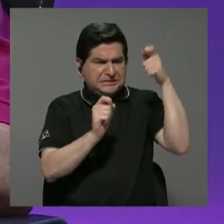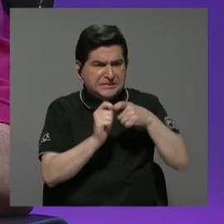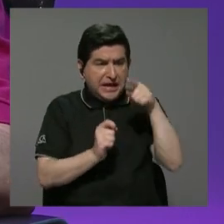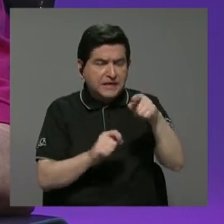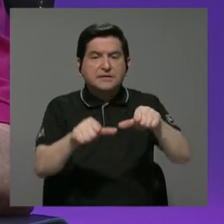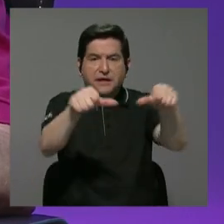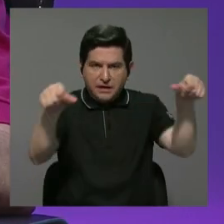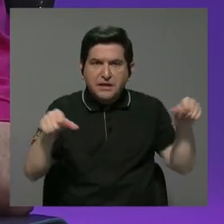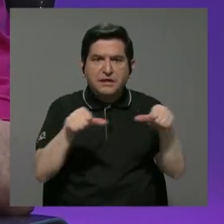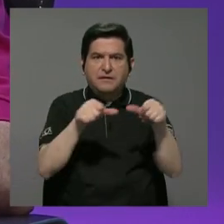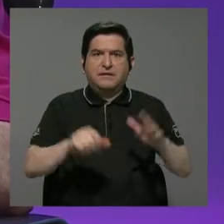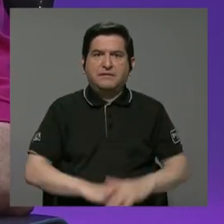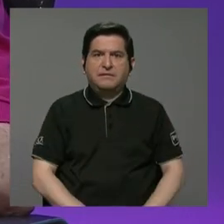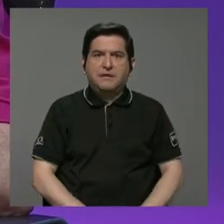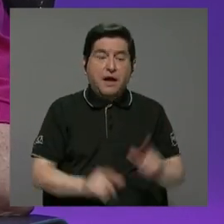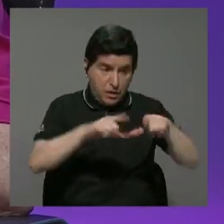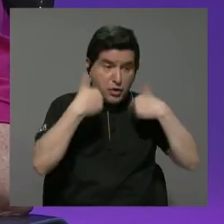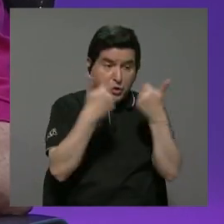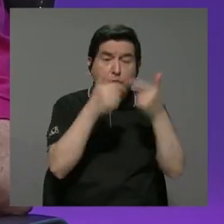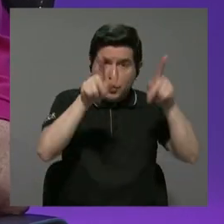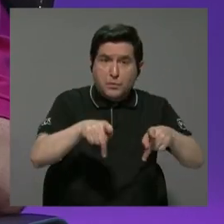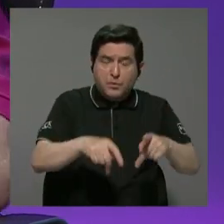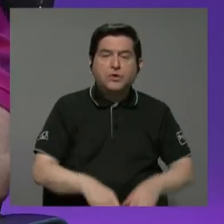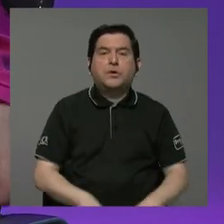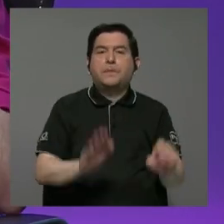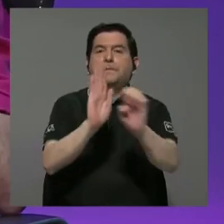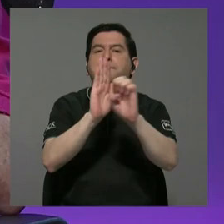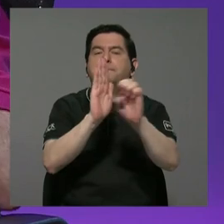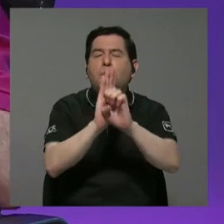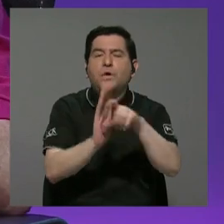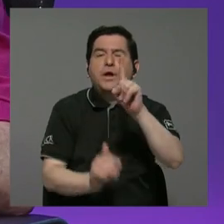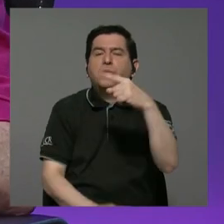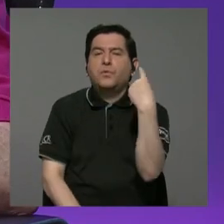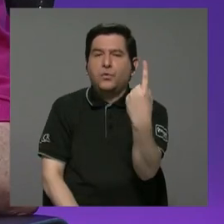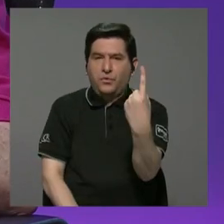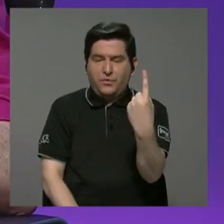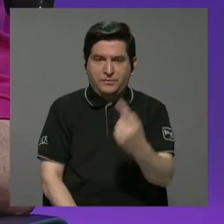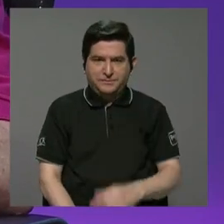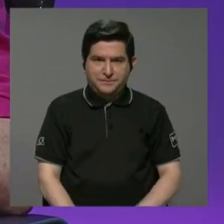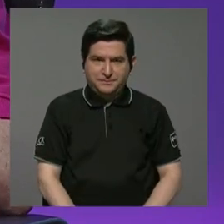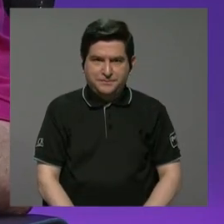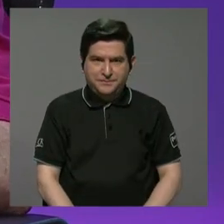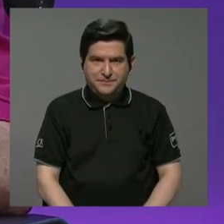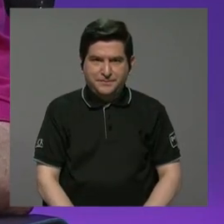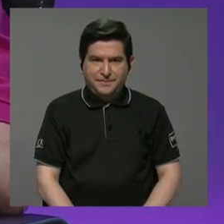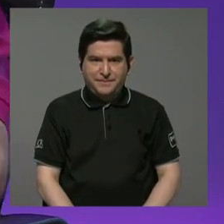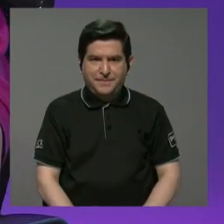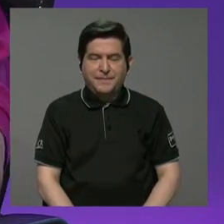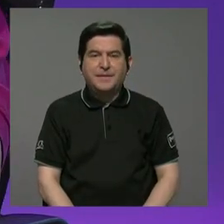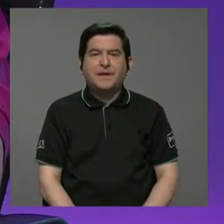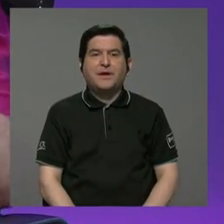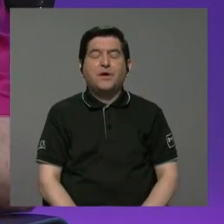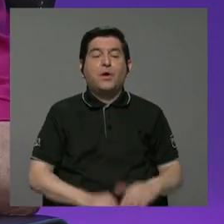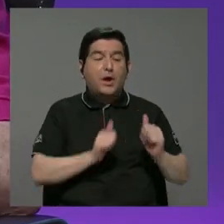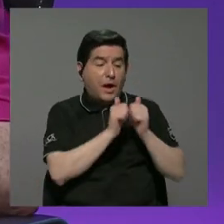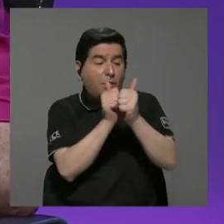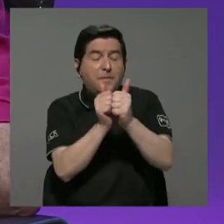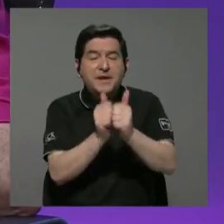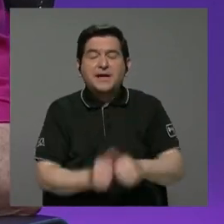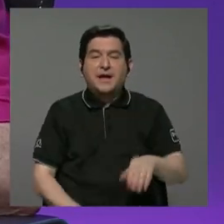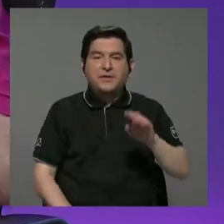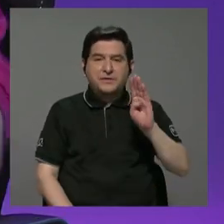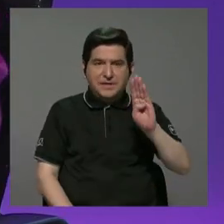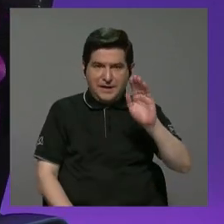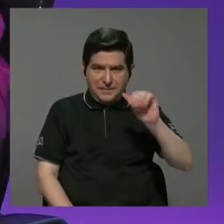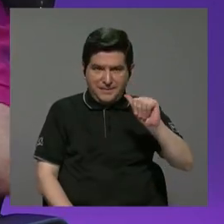esos sectores. Por ejemplo, quiero mencionar, por decir solo uno, Juntas al Bachi, que es parte de un